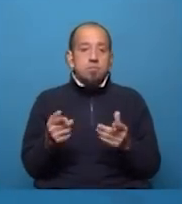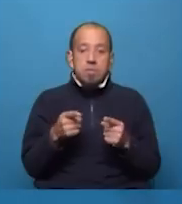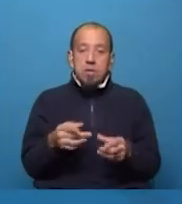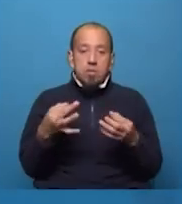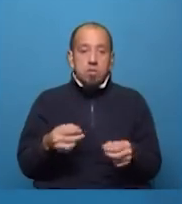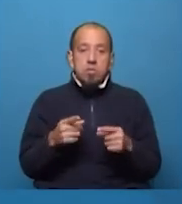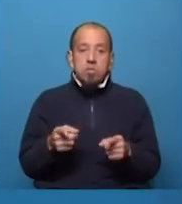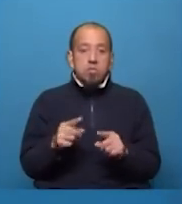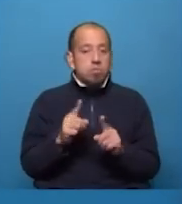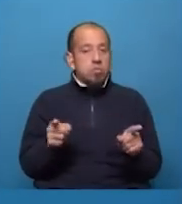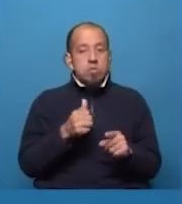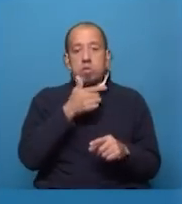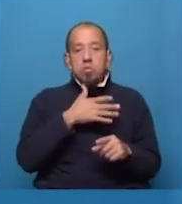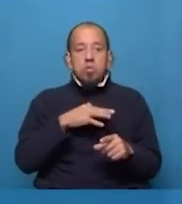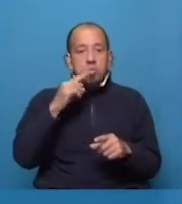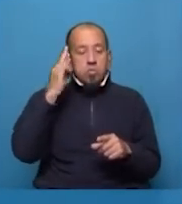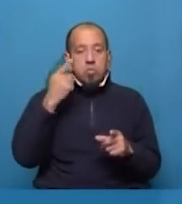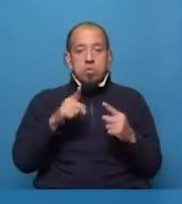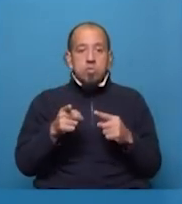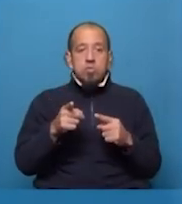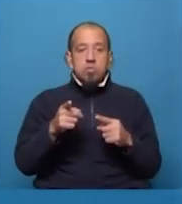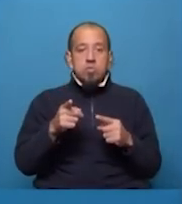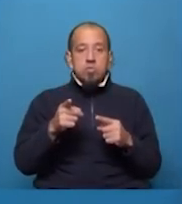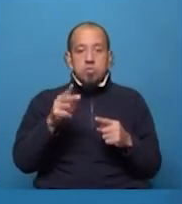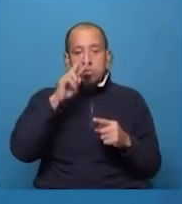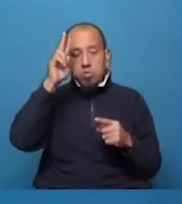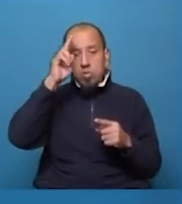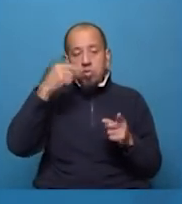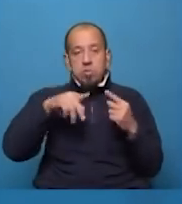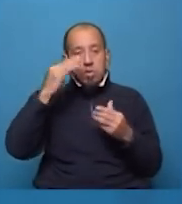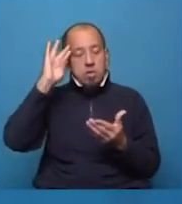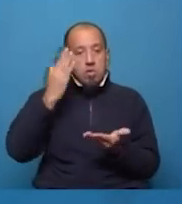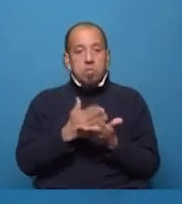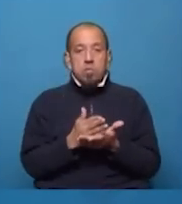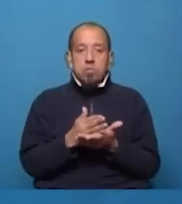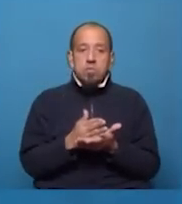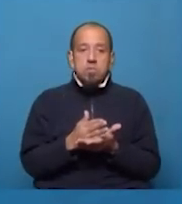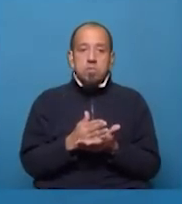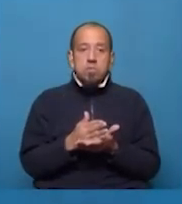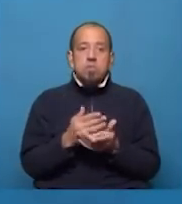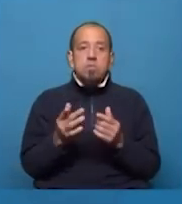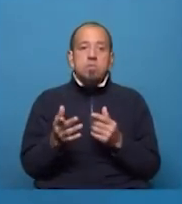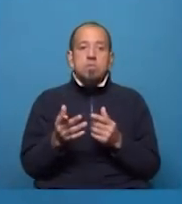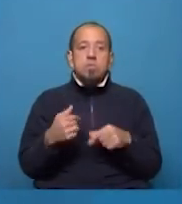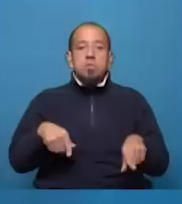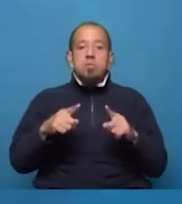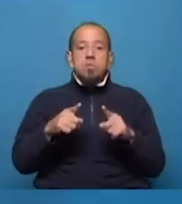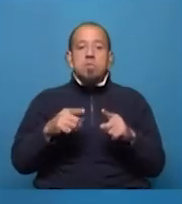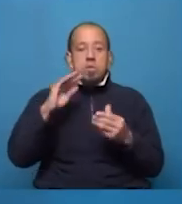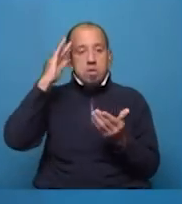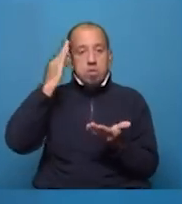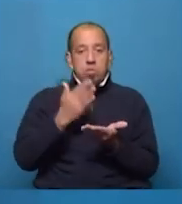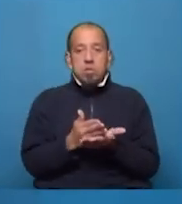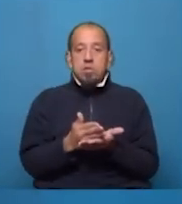no es cierto eso no viene la historia no viene de los charrúa el secreto que viene de la dictadura no vienen los charrúes viene de la